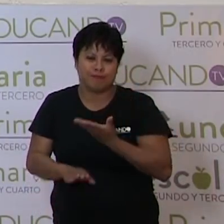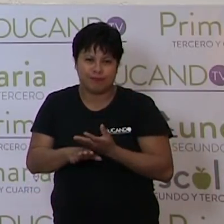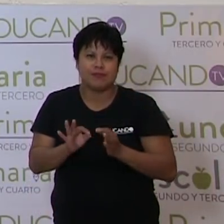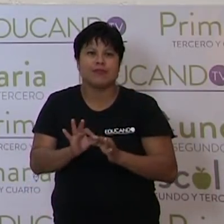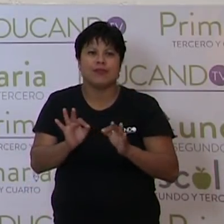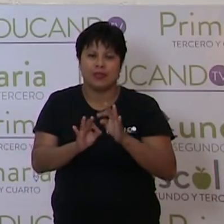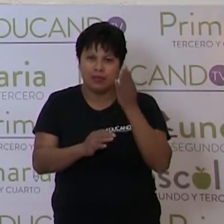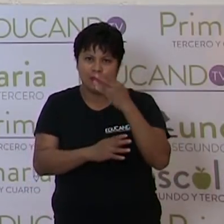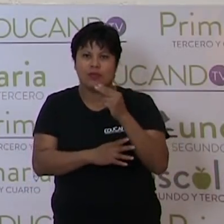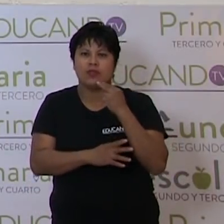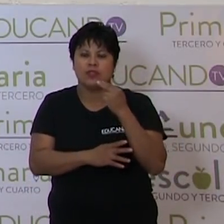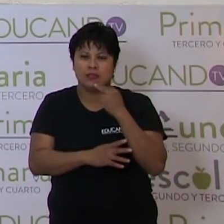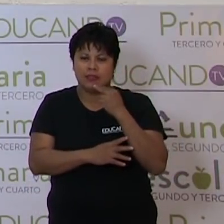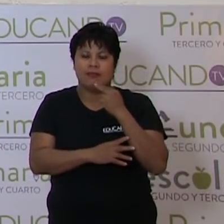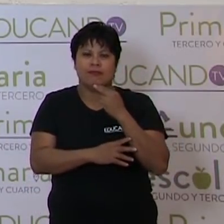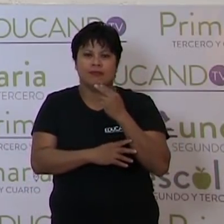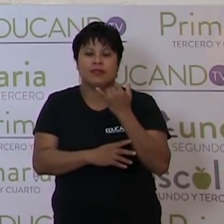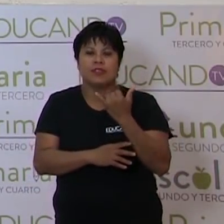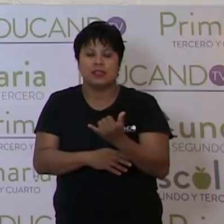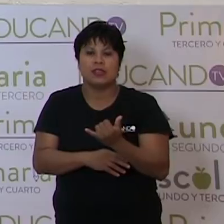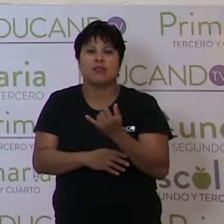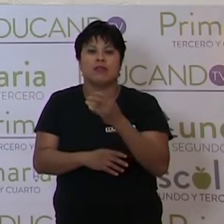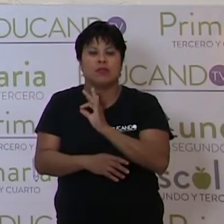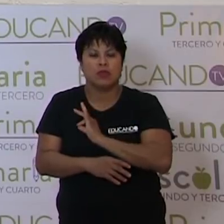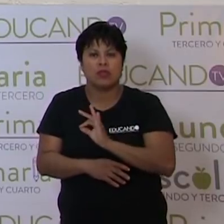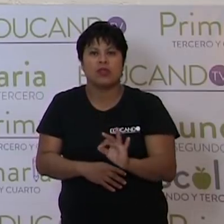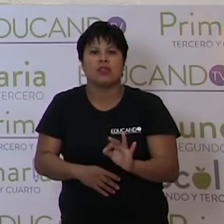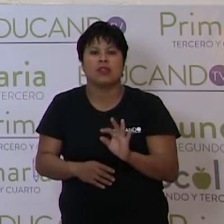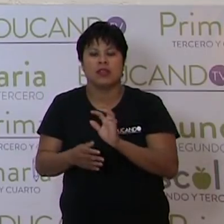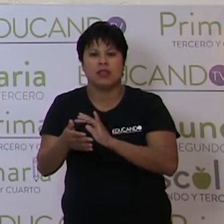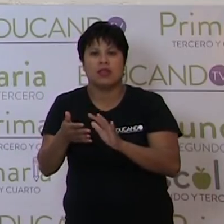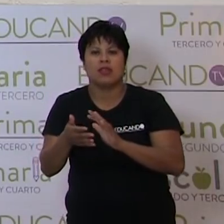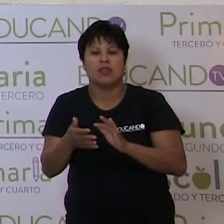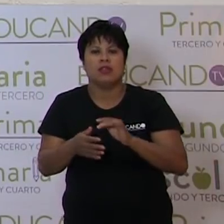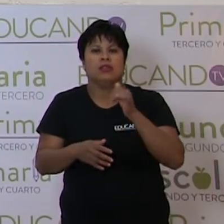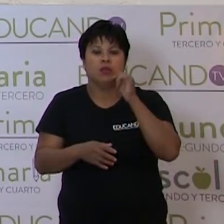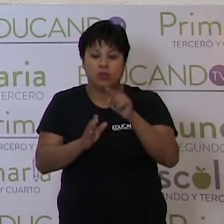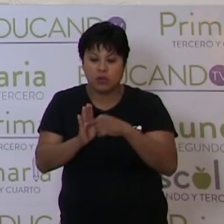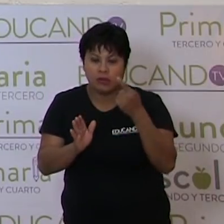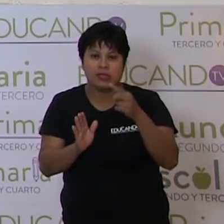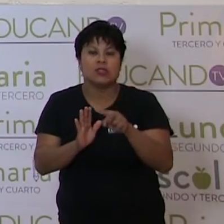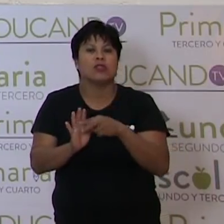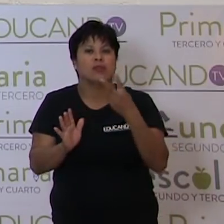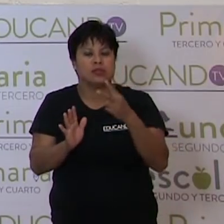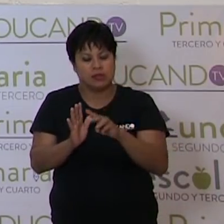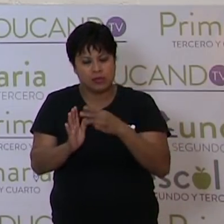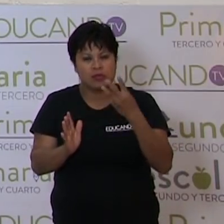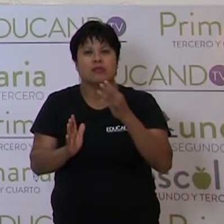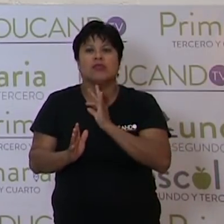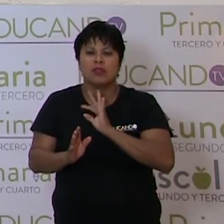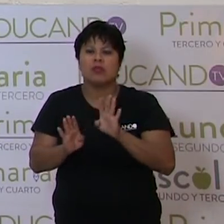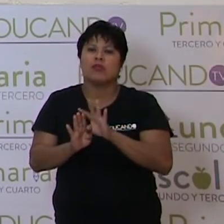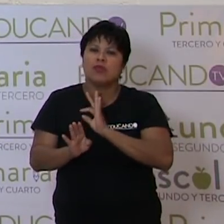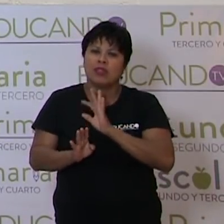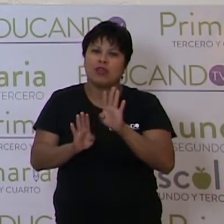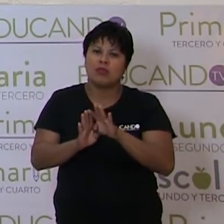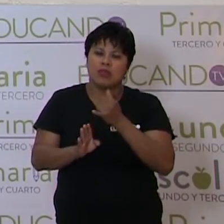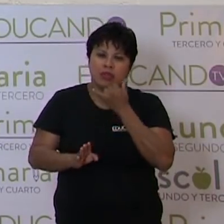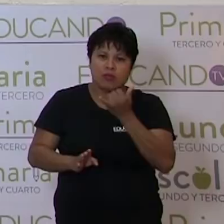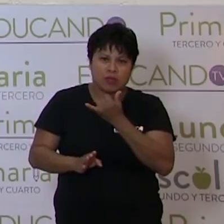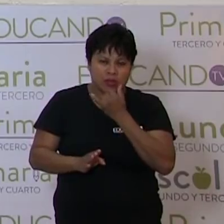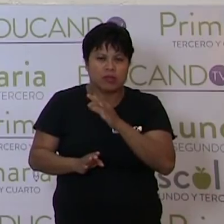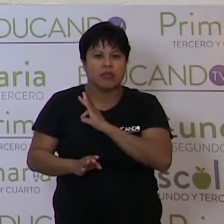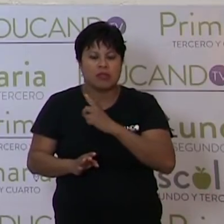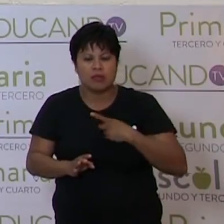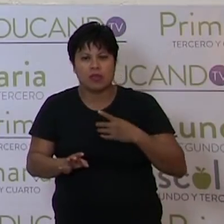importante saber utilizarlas y poder leer una vez y leer otra vez, porque a veces nos podemos equivocar y entonces tenemos